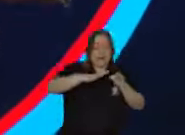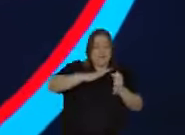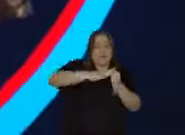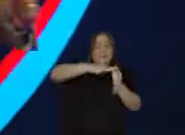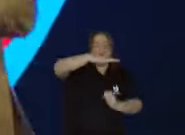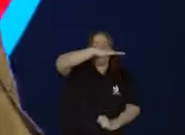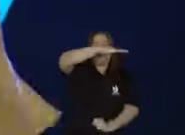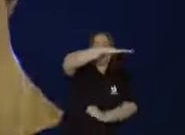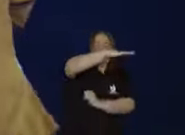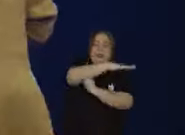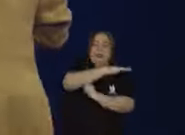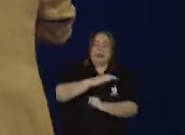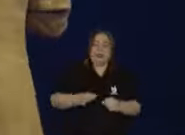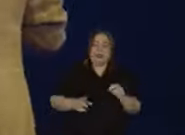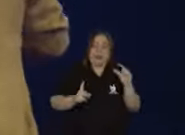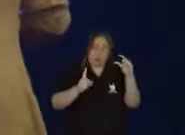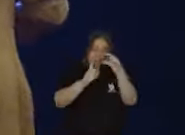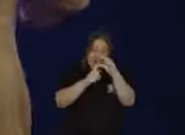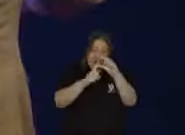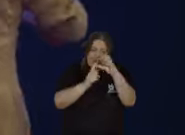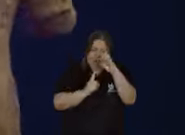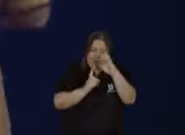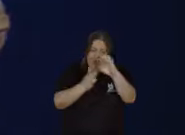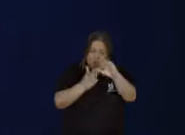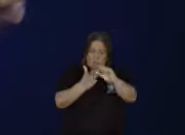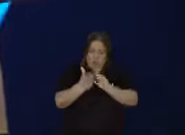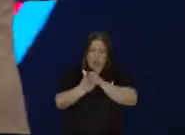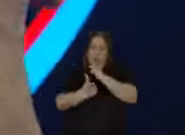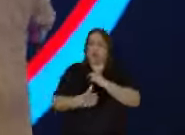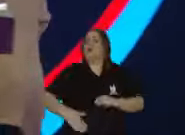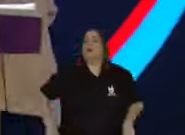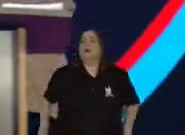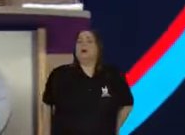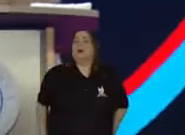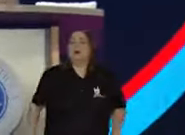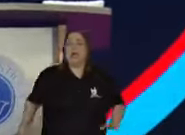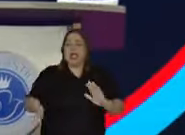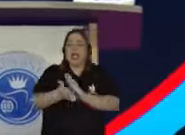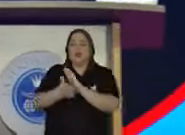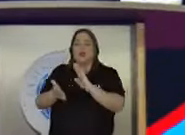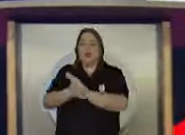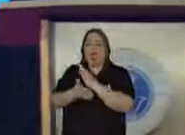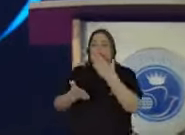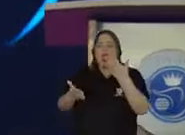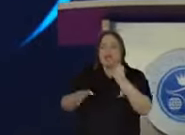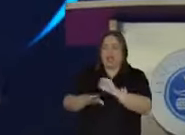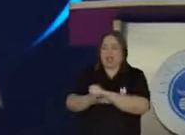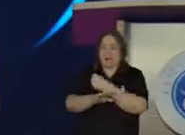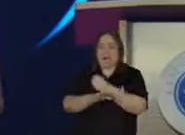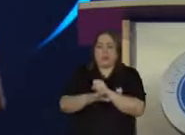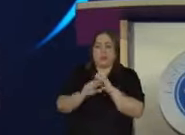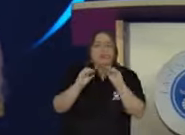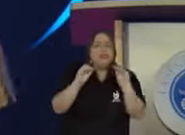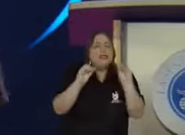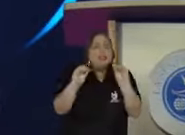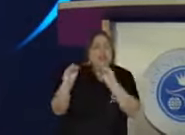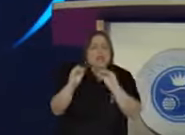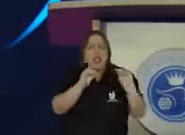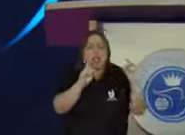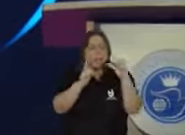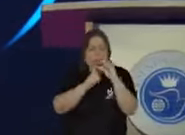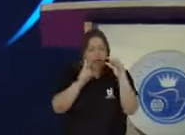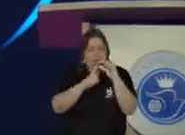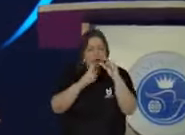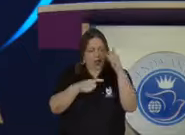que qué cosa maravillosa sería si pudiéramos tener una escuela de salmistas basada en enseñar la palabra de Dios a través de la